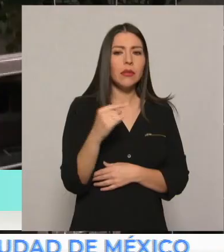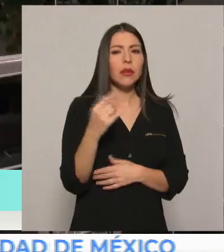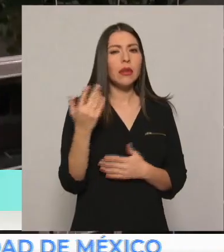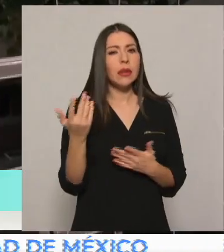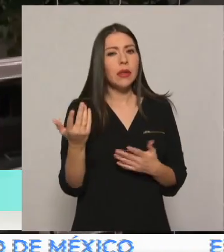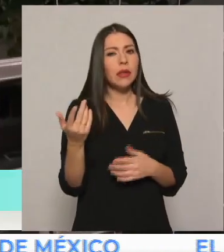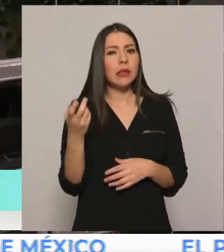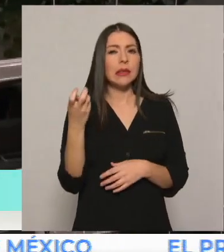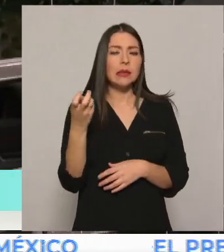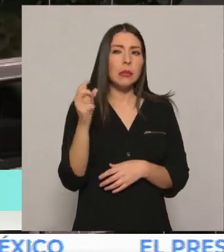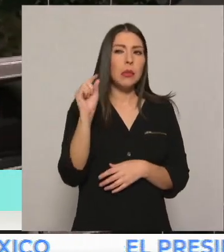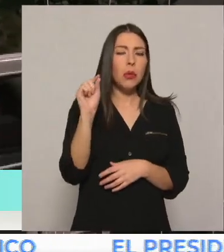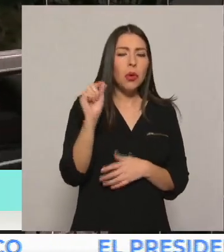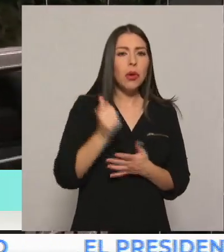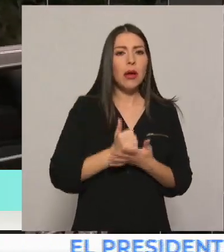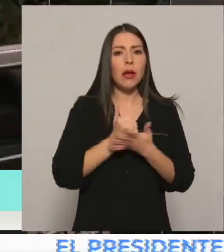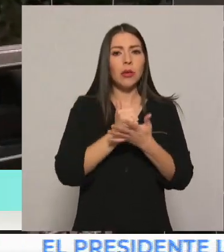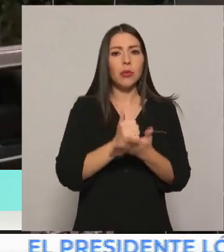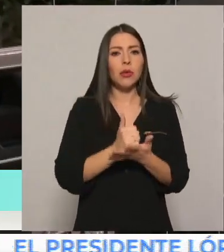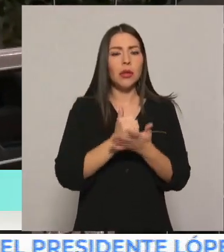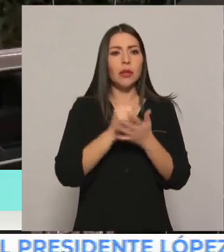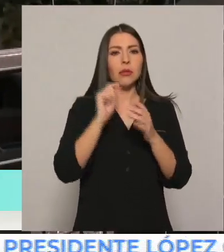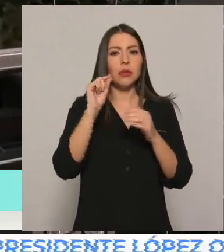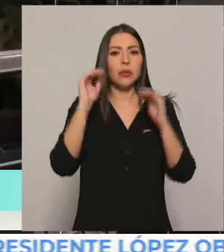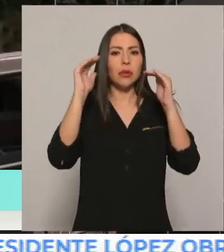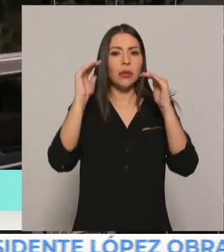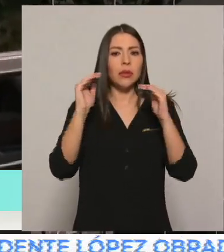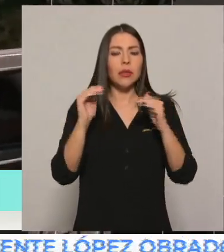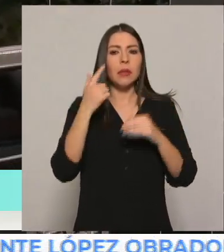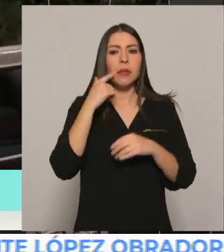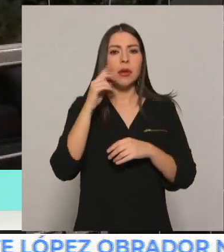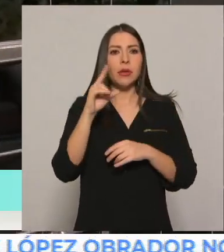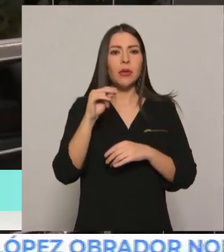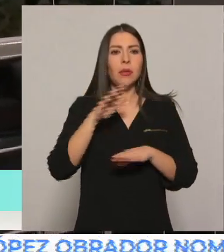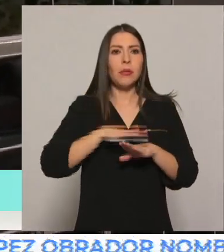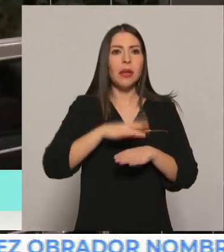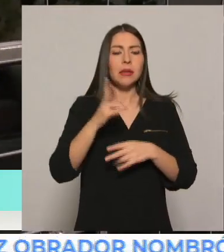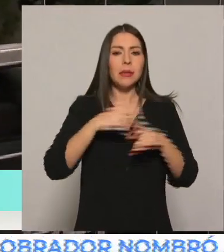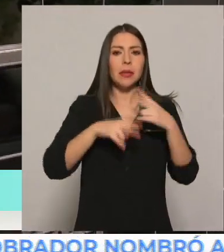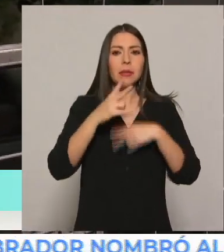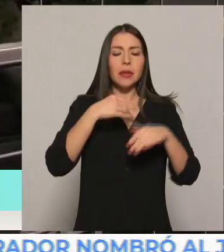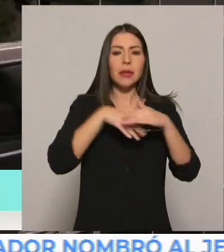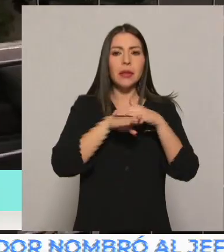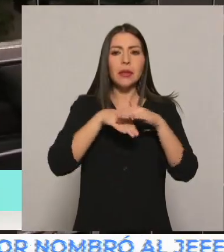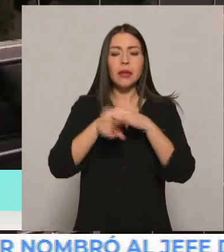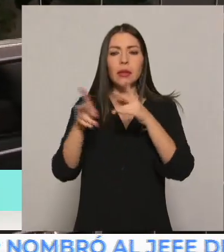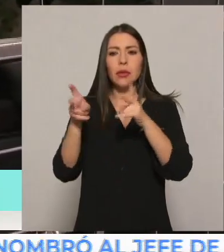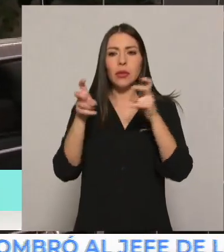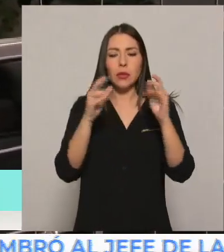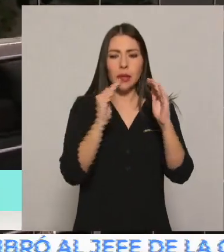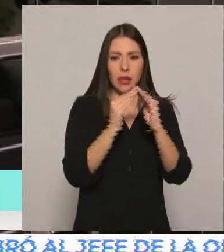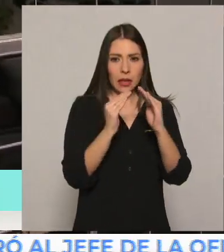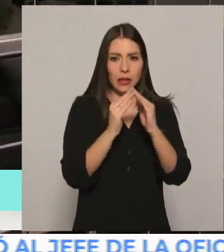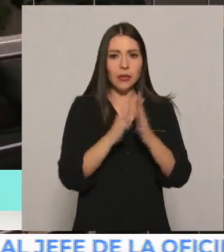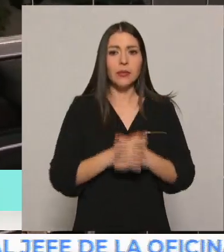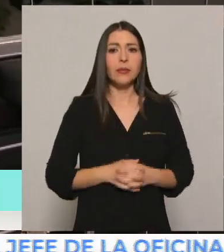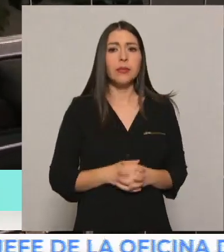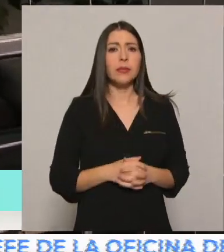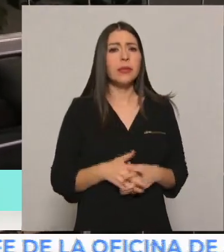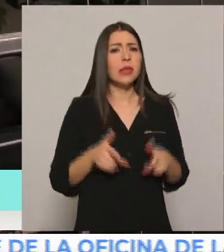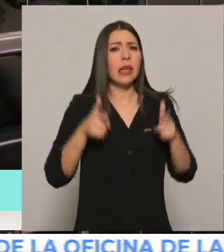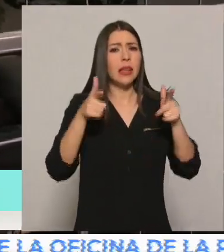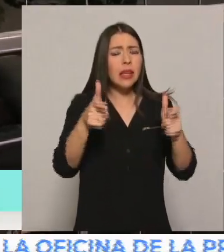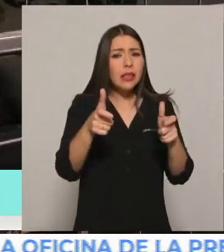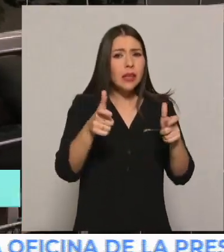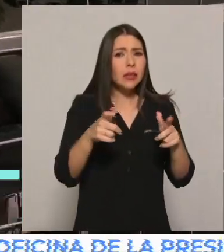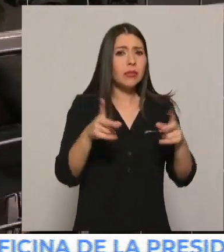poco a disminuir la incidencia de robos a casa habitación. Asaltos no tanto, más